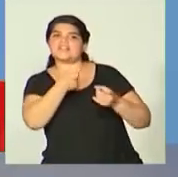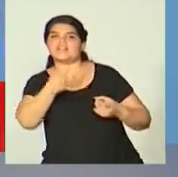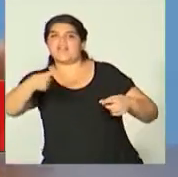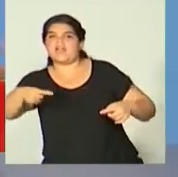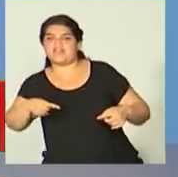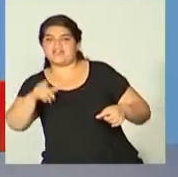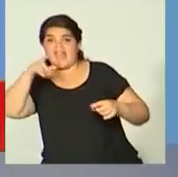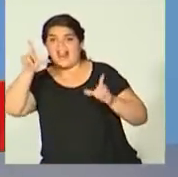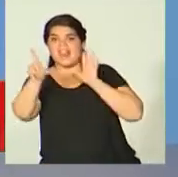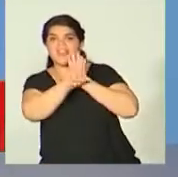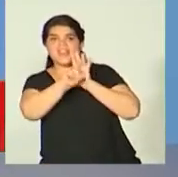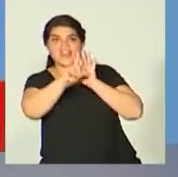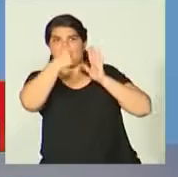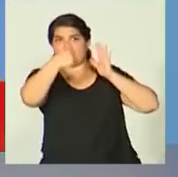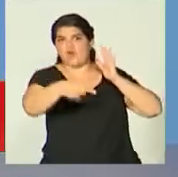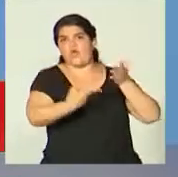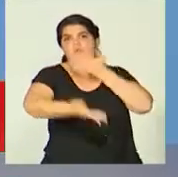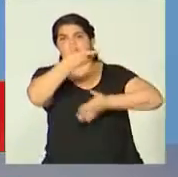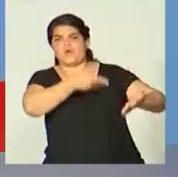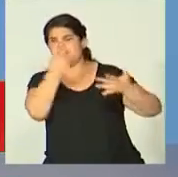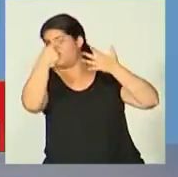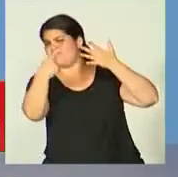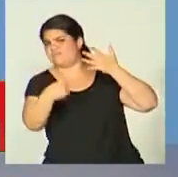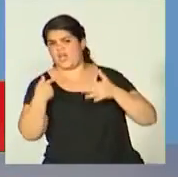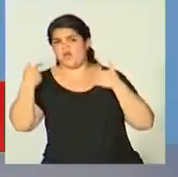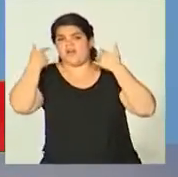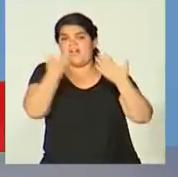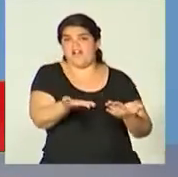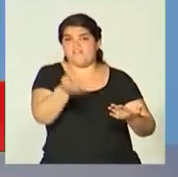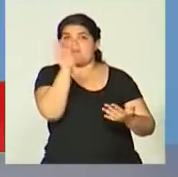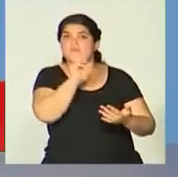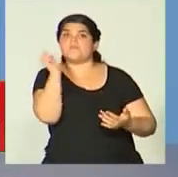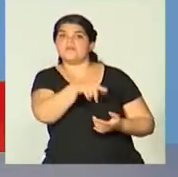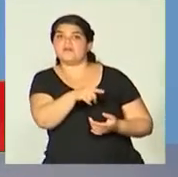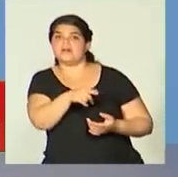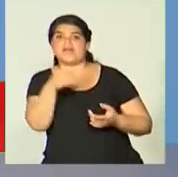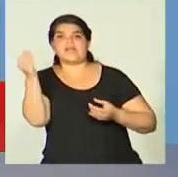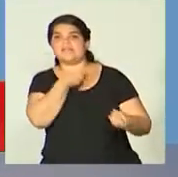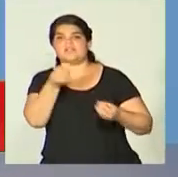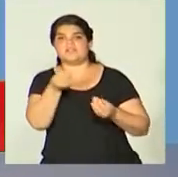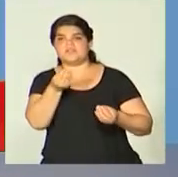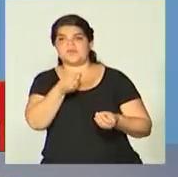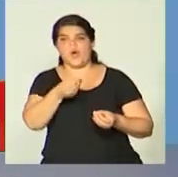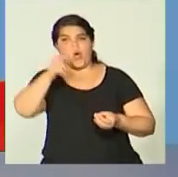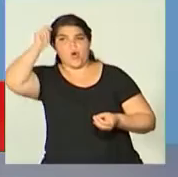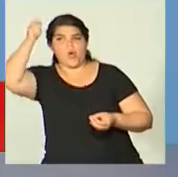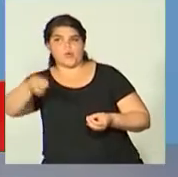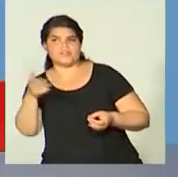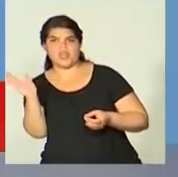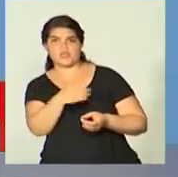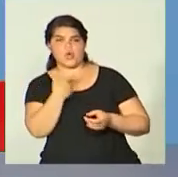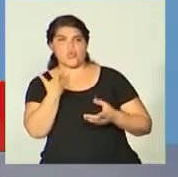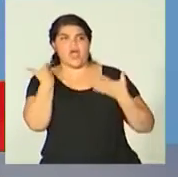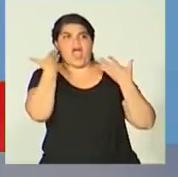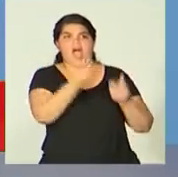contempla todas las violencias todas las modalidades y que atraviesa absolutamente todos los procesos judiciales sé que siempre